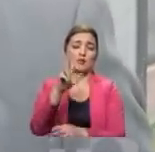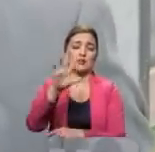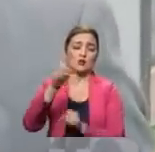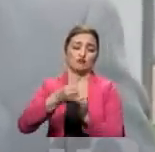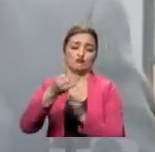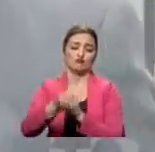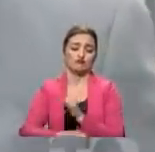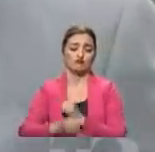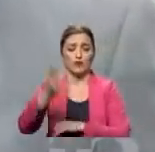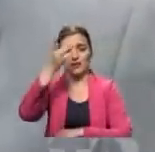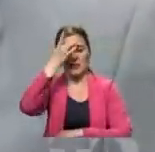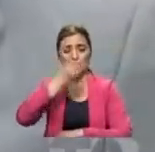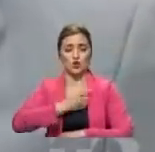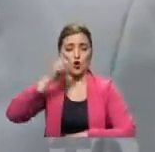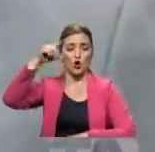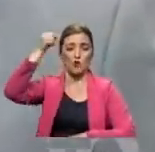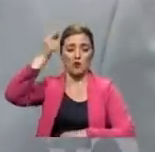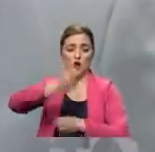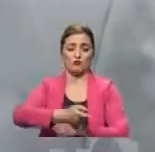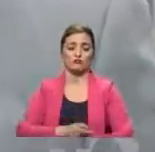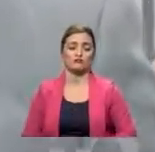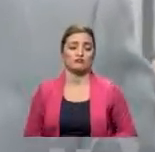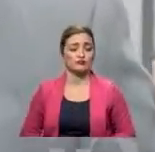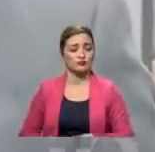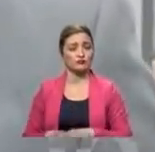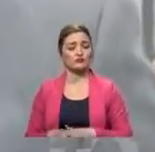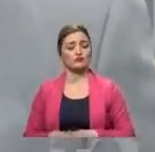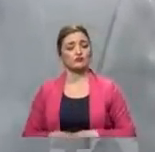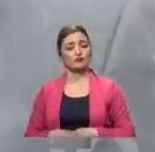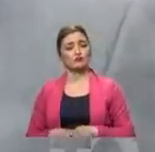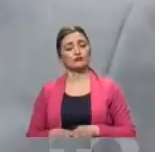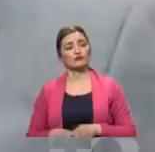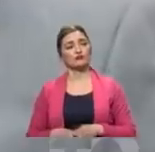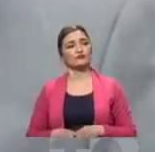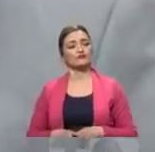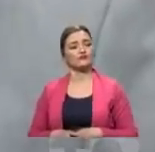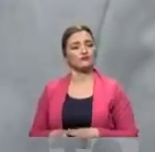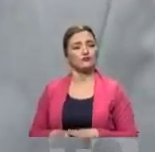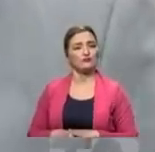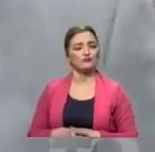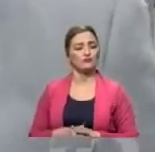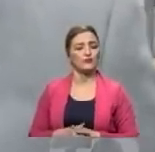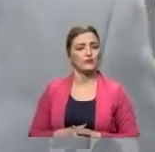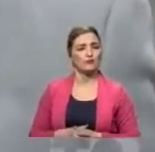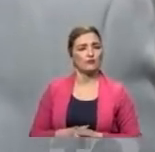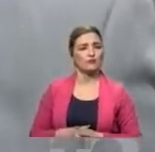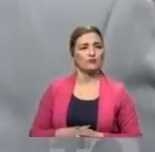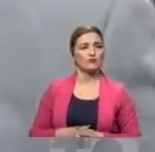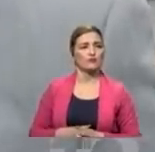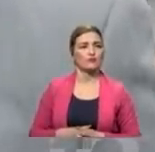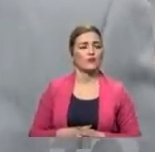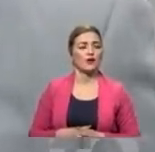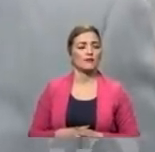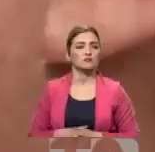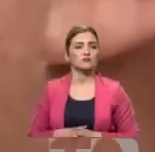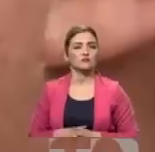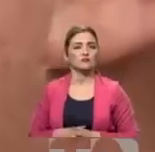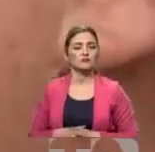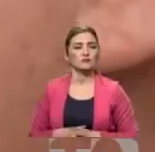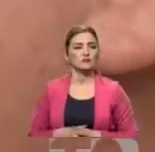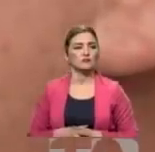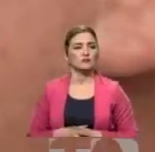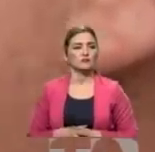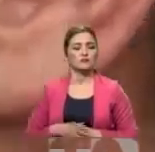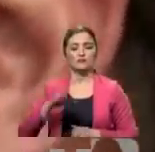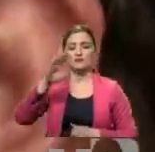ha establecido a través de este decreto, a través de esta resolución, la Agencia Nacional de Tránsito en nombre del Gobierno Nacional.